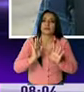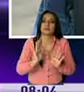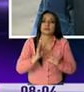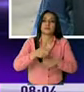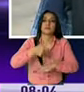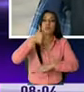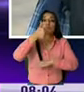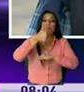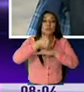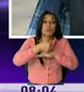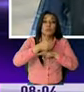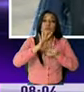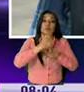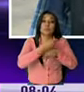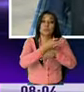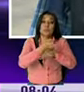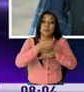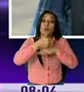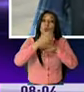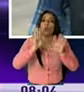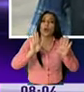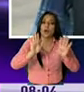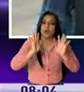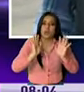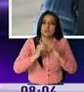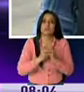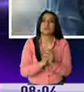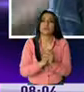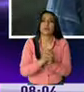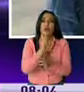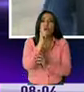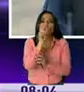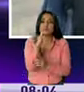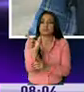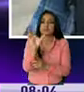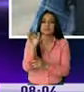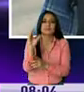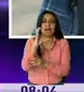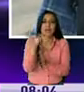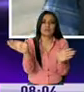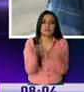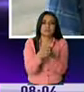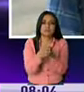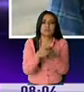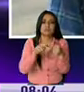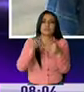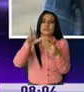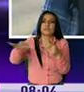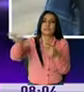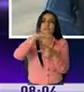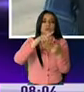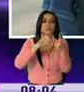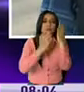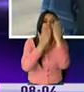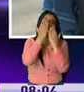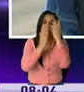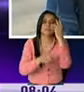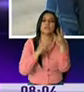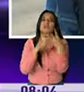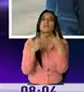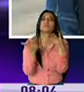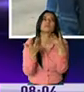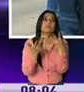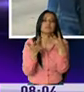ojalá no lo tomen a mal, unificar un solo tag para los chillos, para el túnel Guayasamín, para